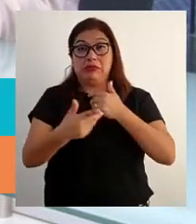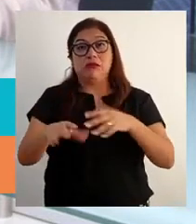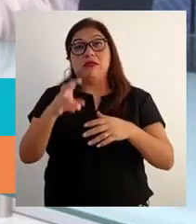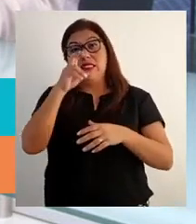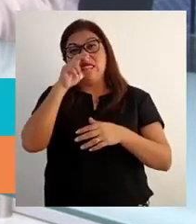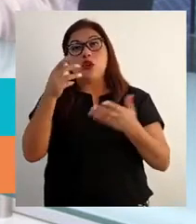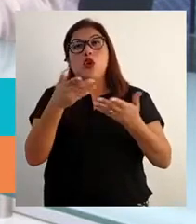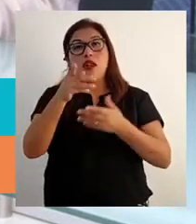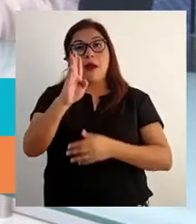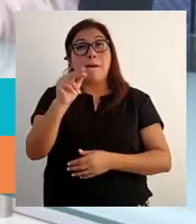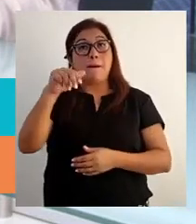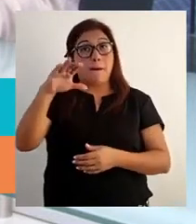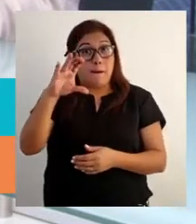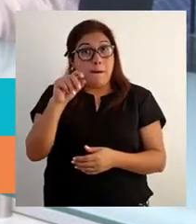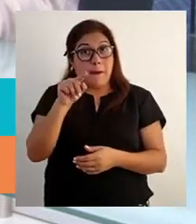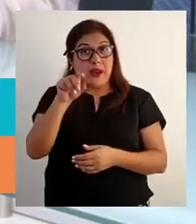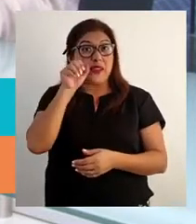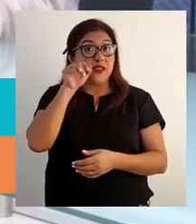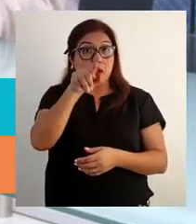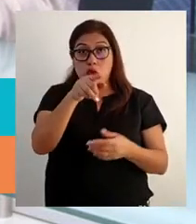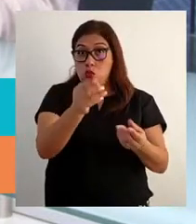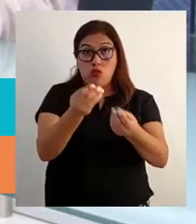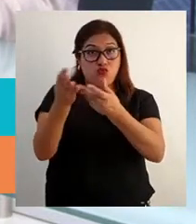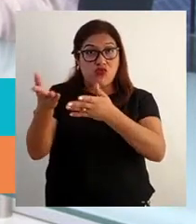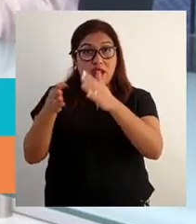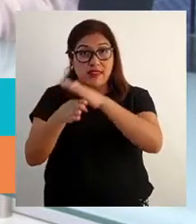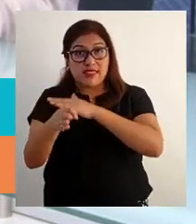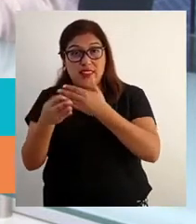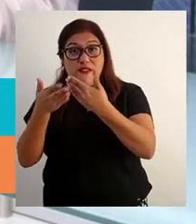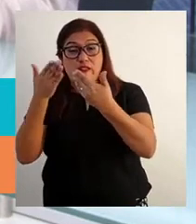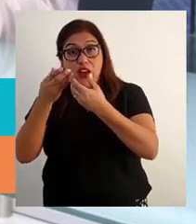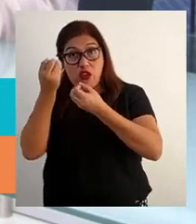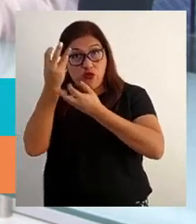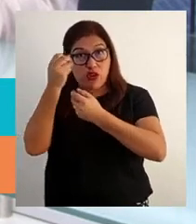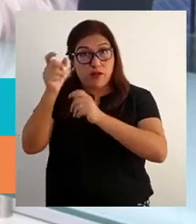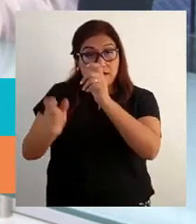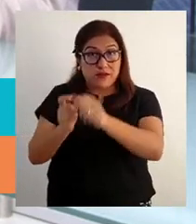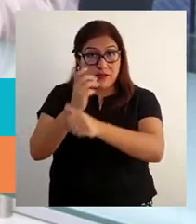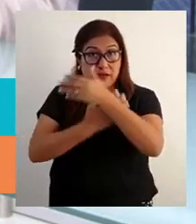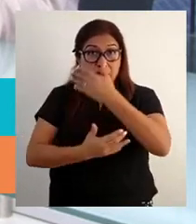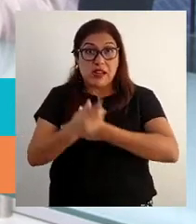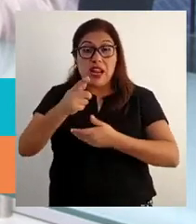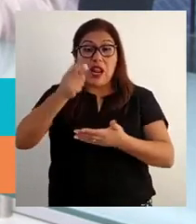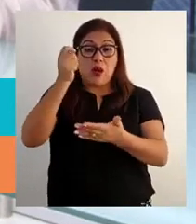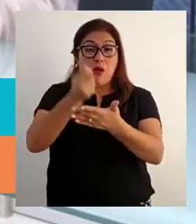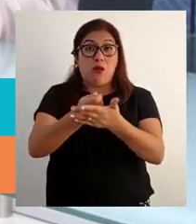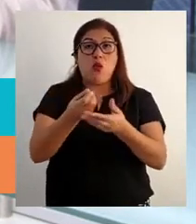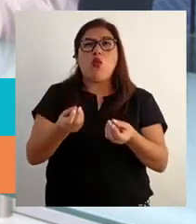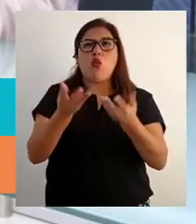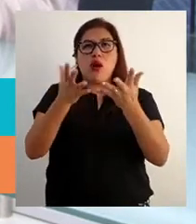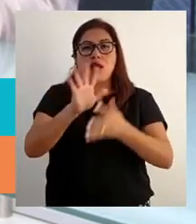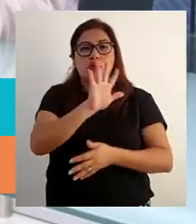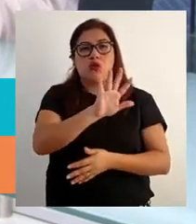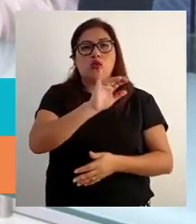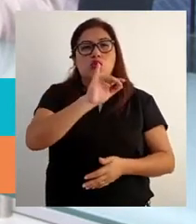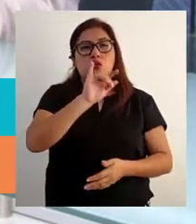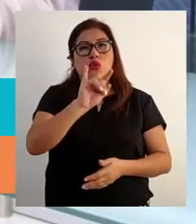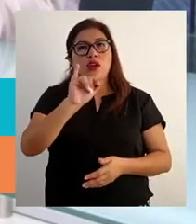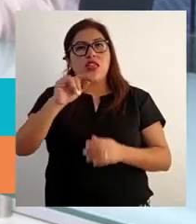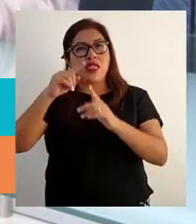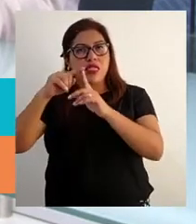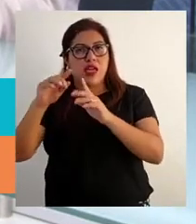brinden información accesible a las personas con discapacidad. Estas multas van desde las 5 UITs, que